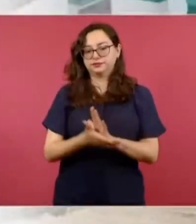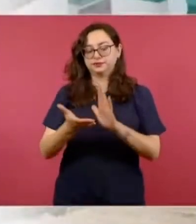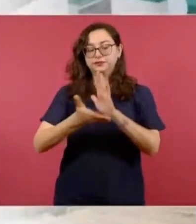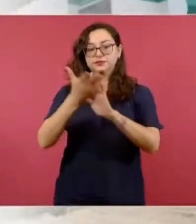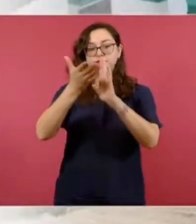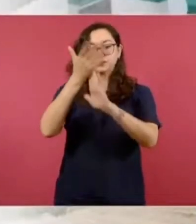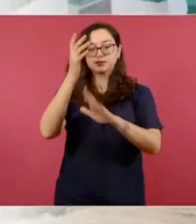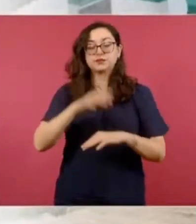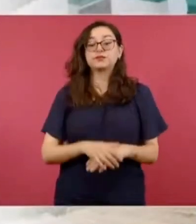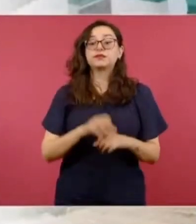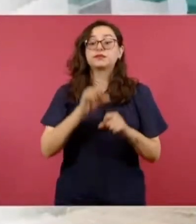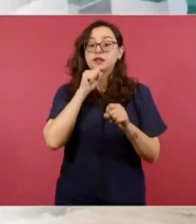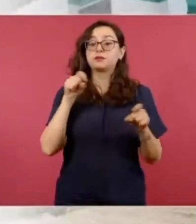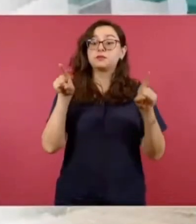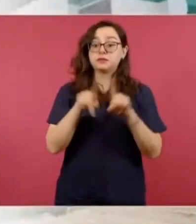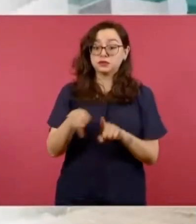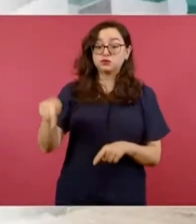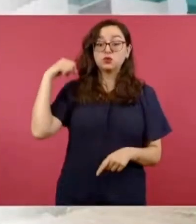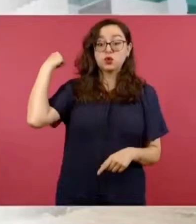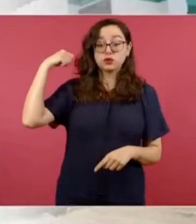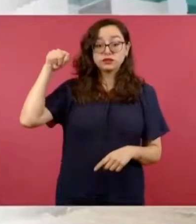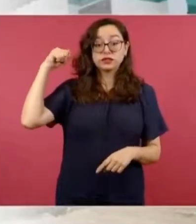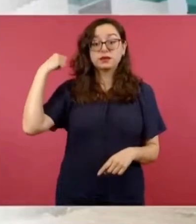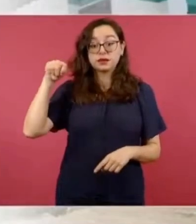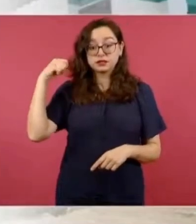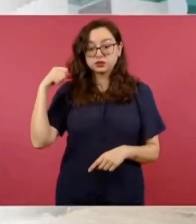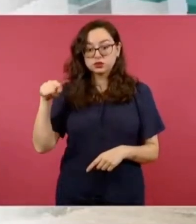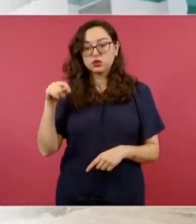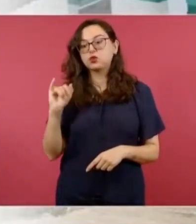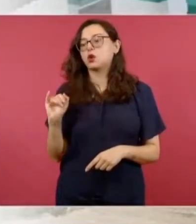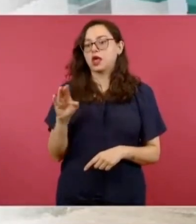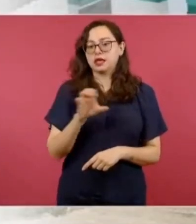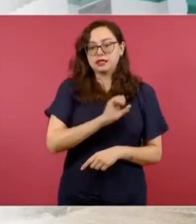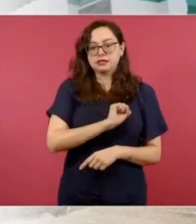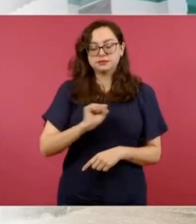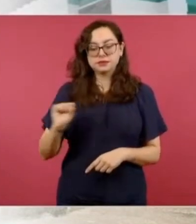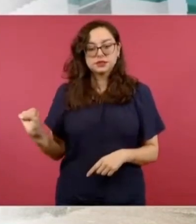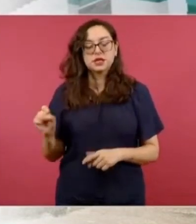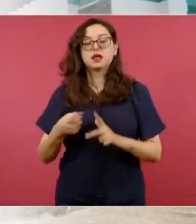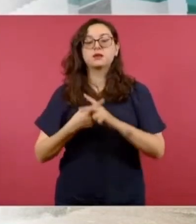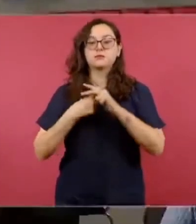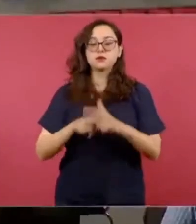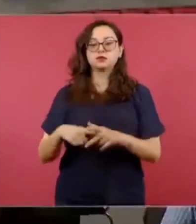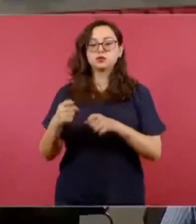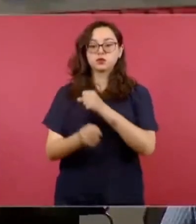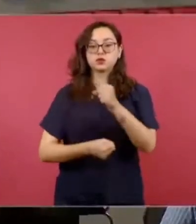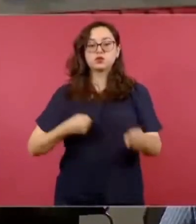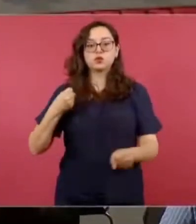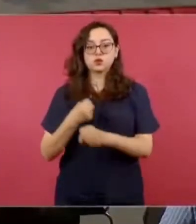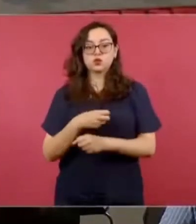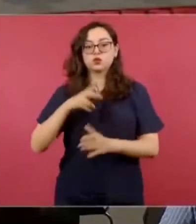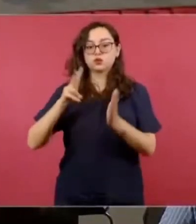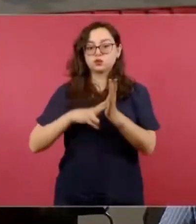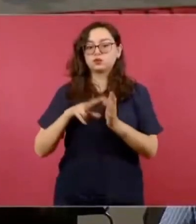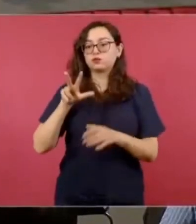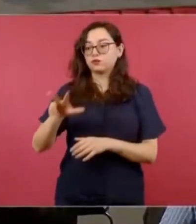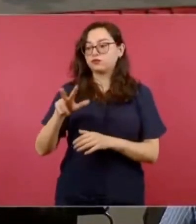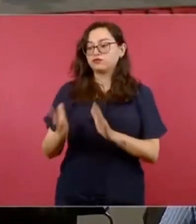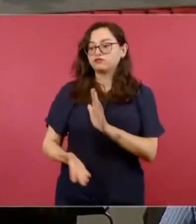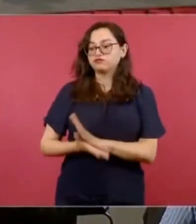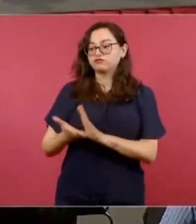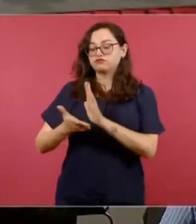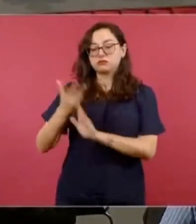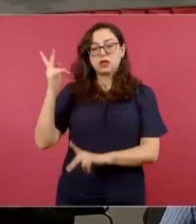grande del estado, el Anselmo Cervantes, ahora de IMSS Bienestar, se había empezado a construir en 2018, tuvo un avance, pero no estaba